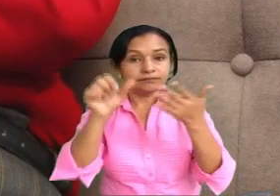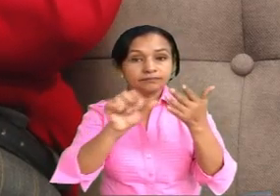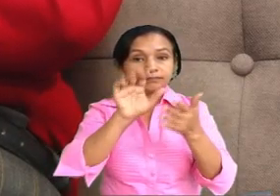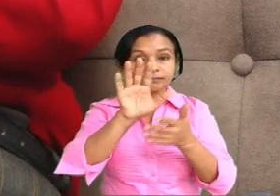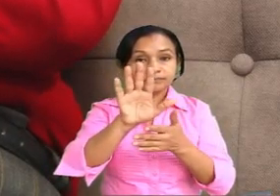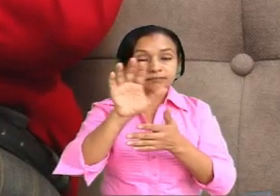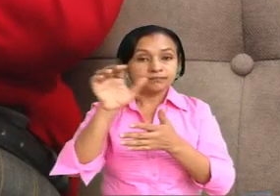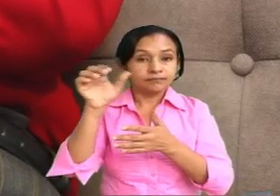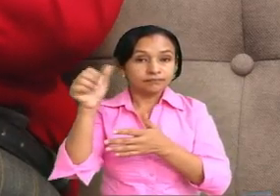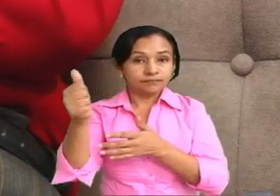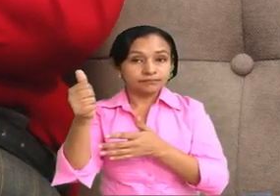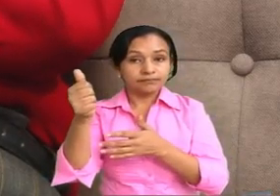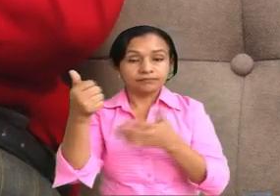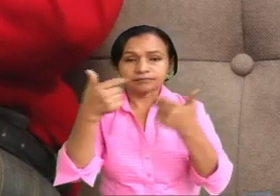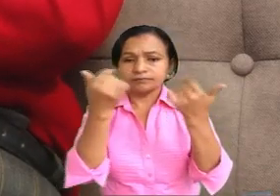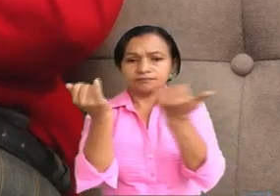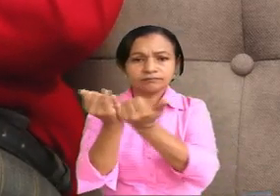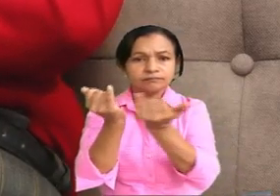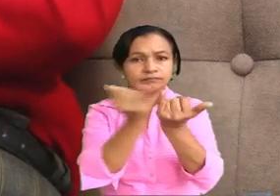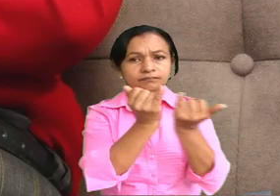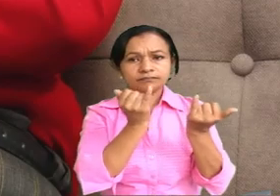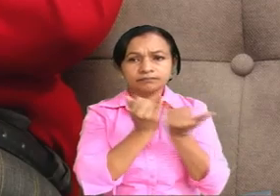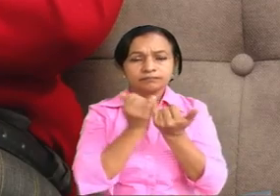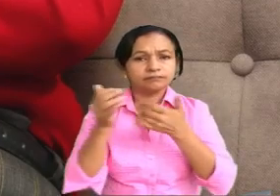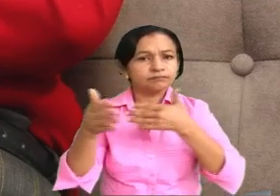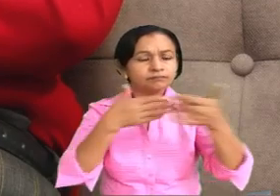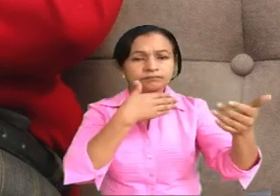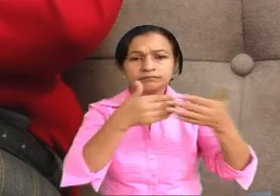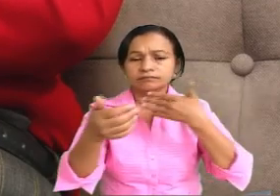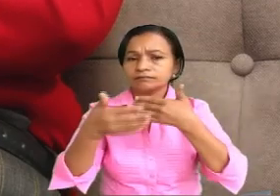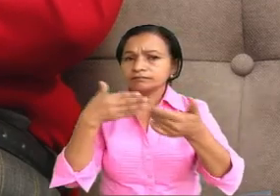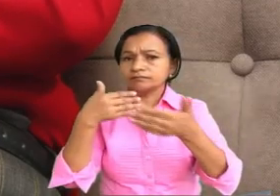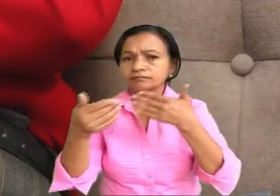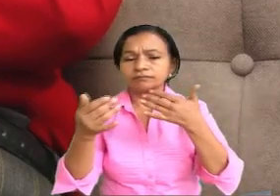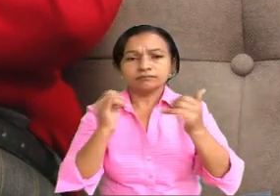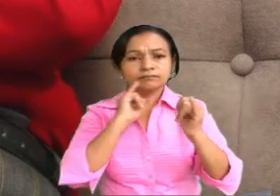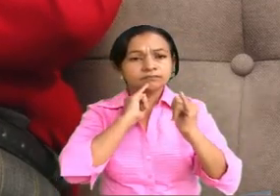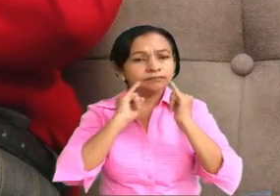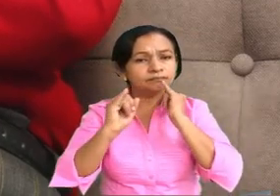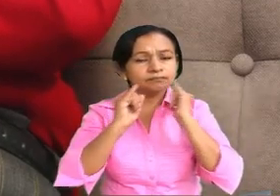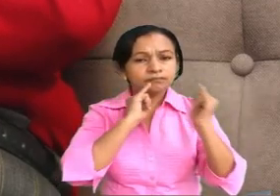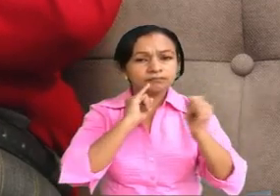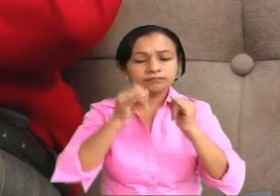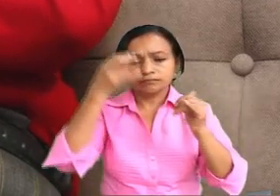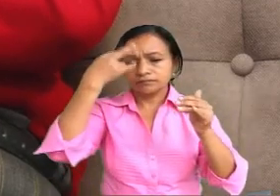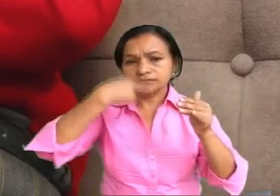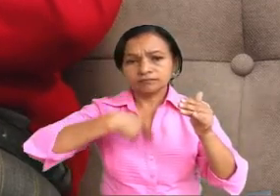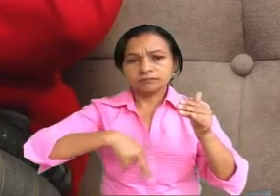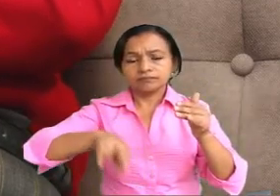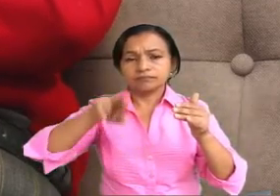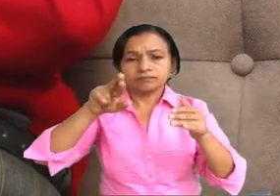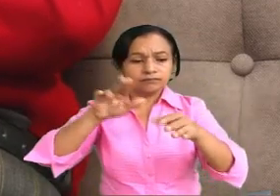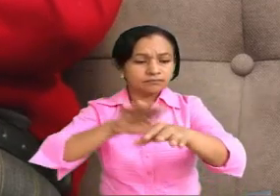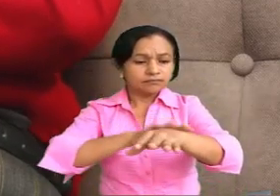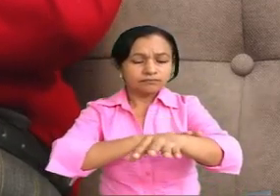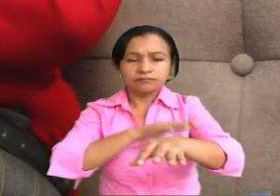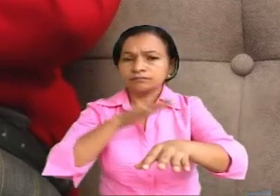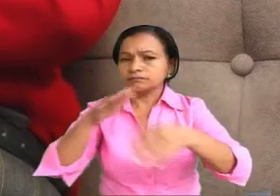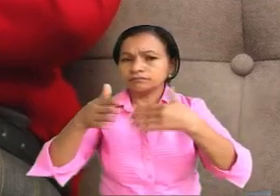6 es el trato igual, no importa, sin discriminar su lengua, su religión, su raza, su